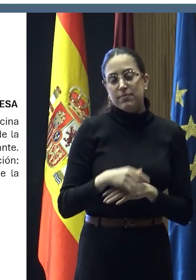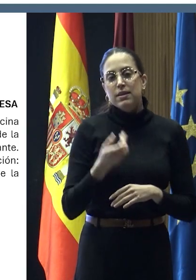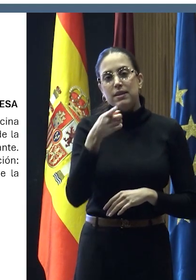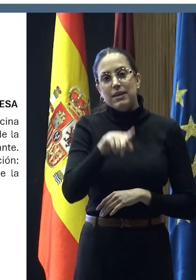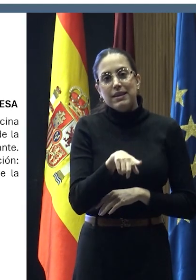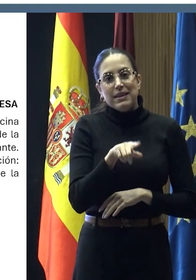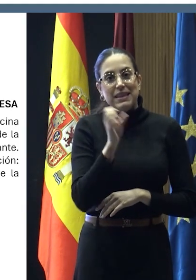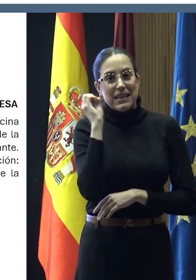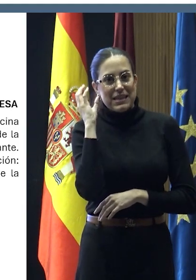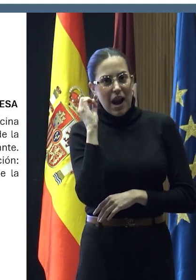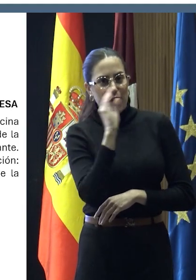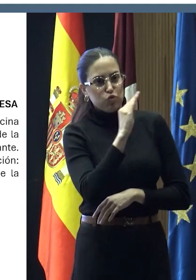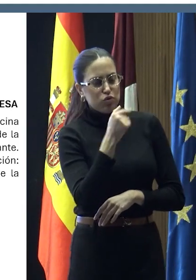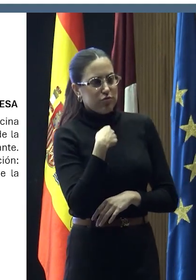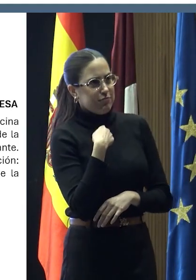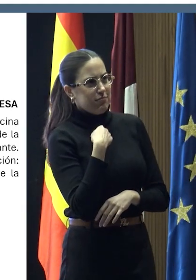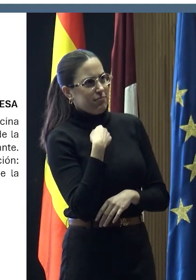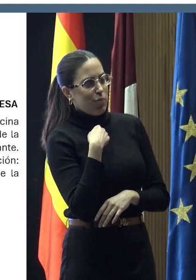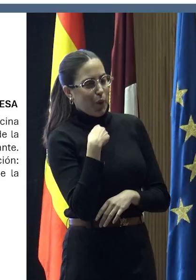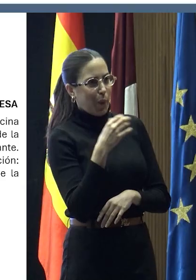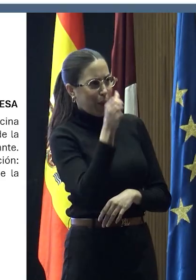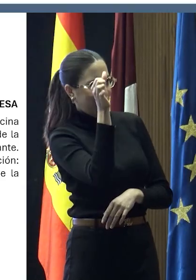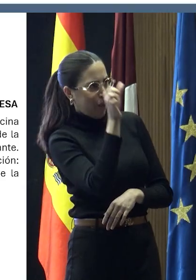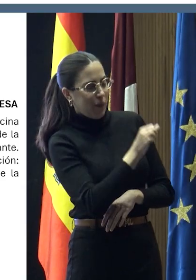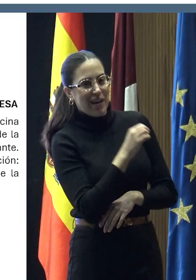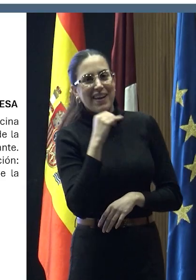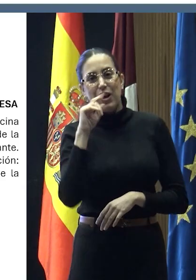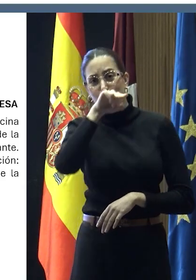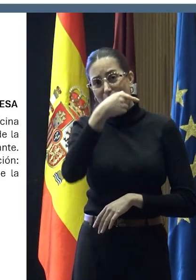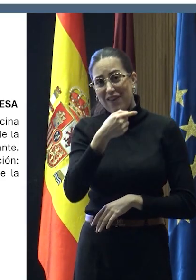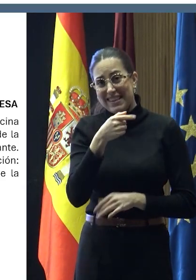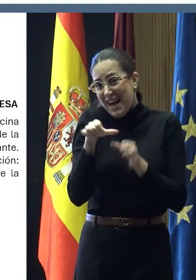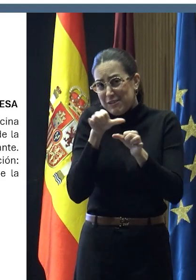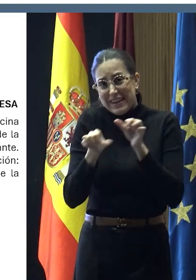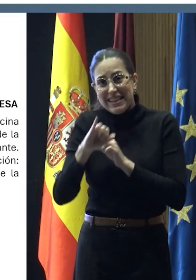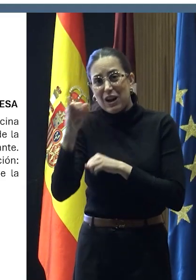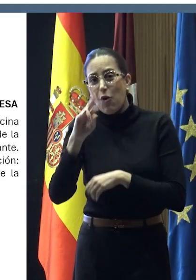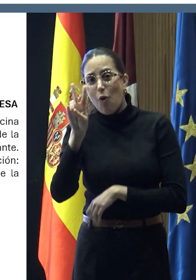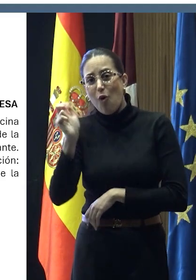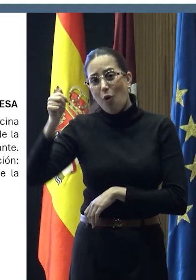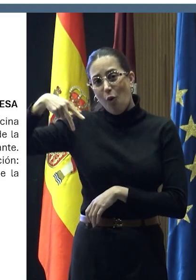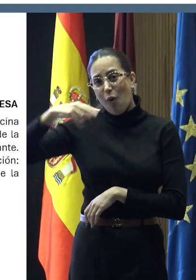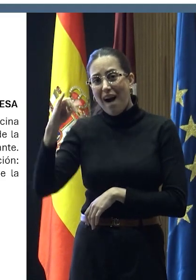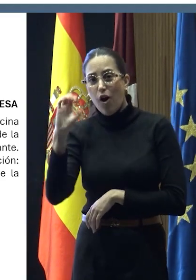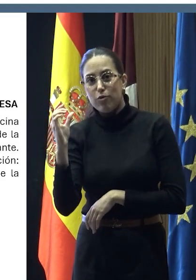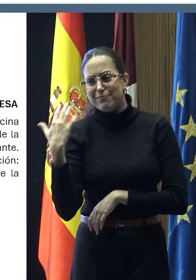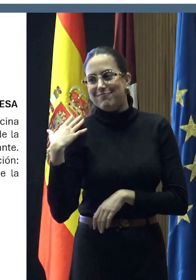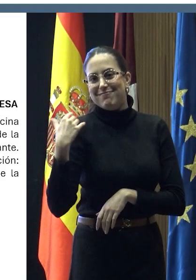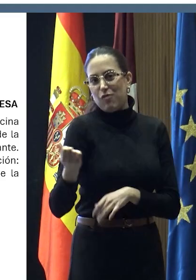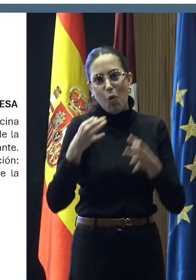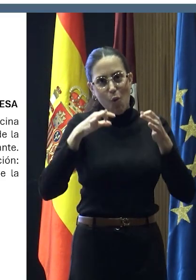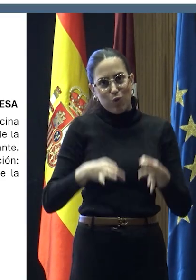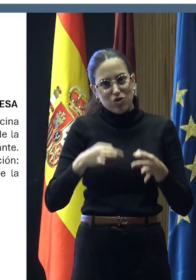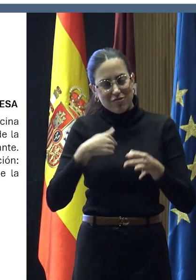su charla es cuando me llamó Juanjo y decidí que sería muy interesante